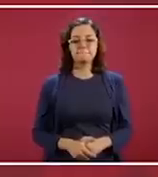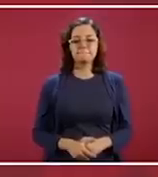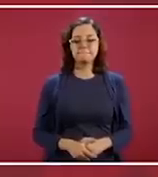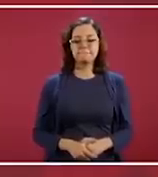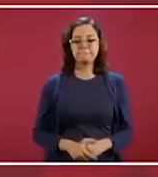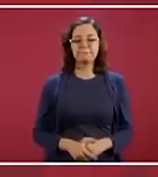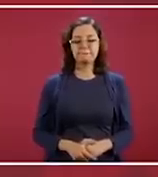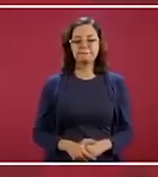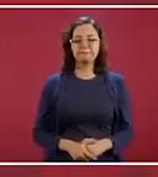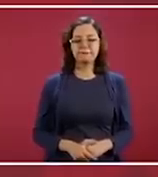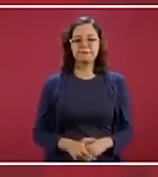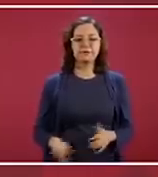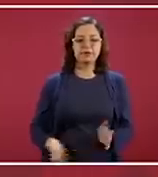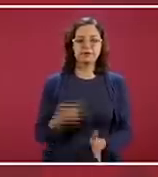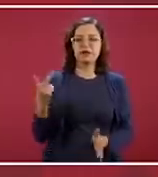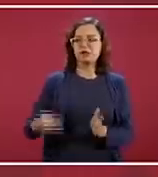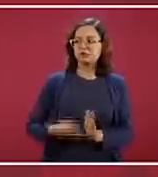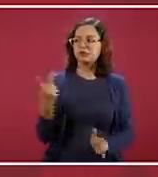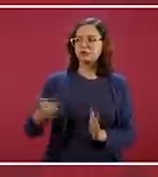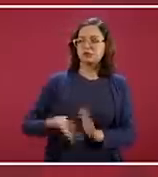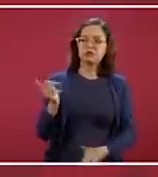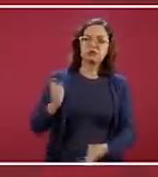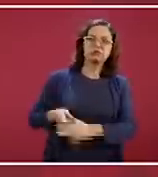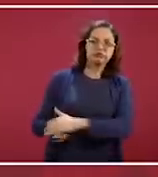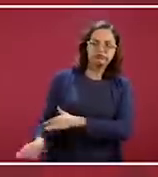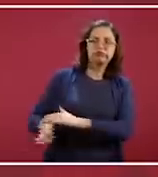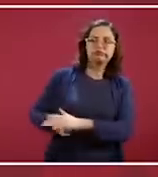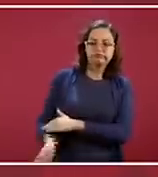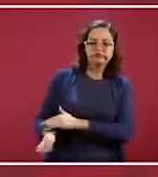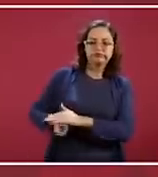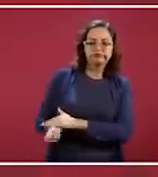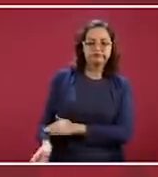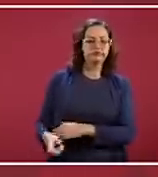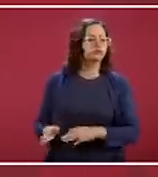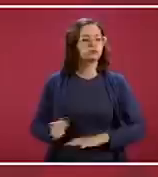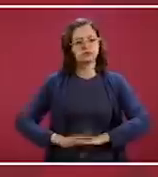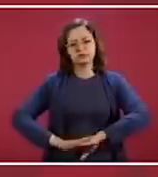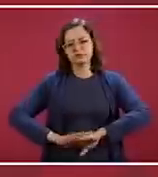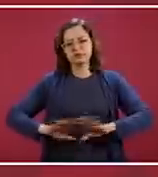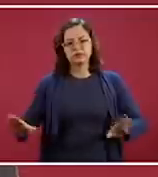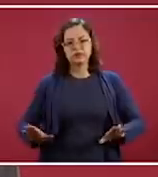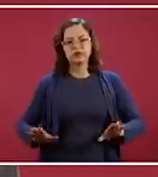de manera permanente. Vamos a aplicar esto,